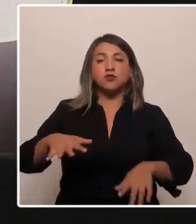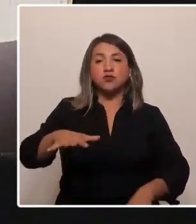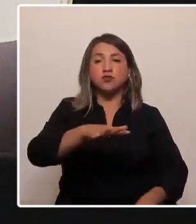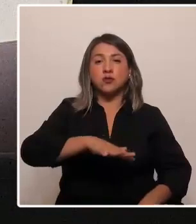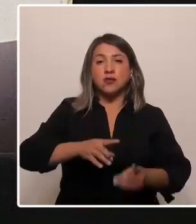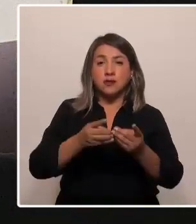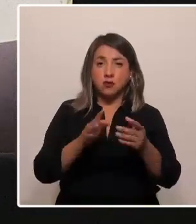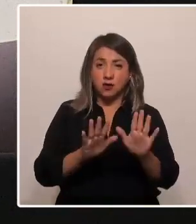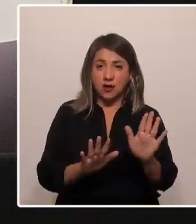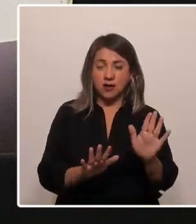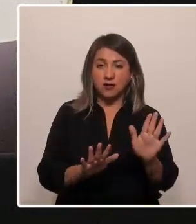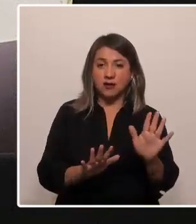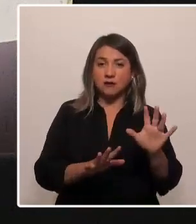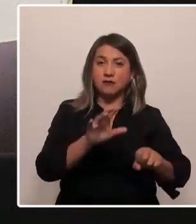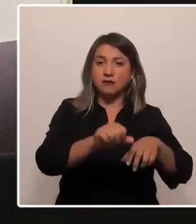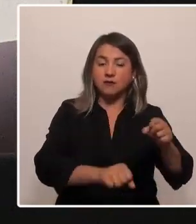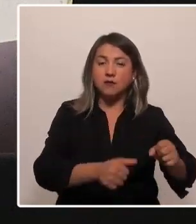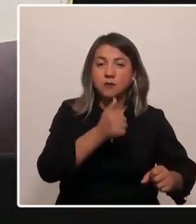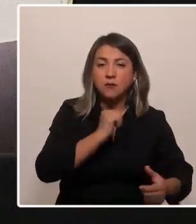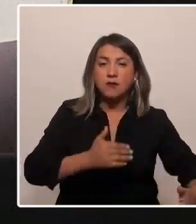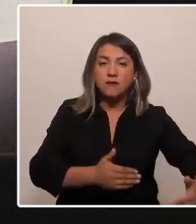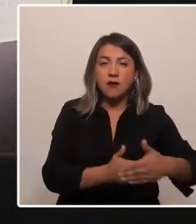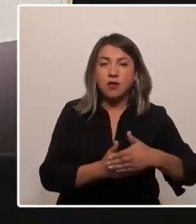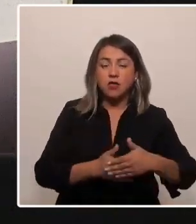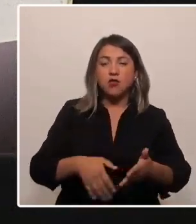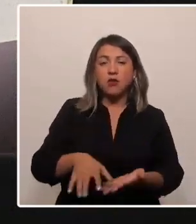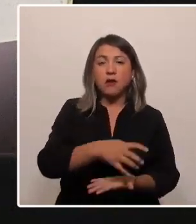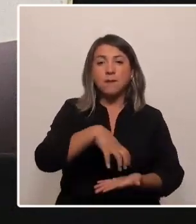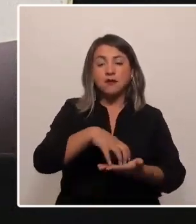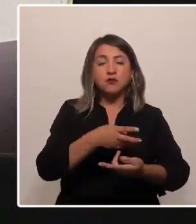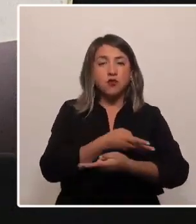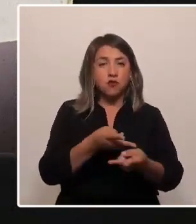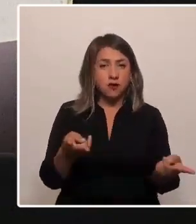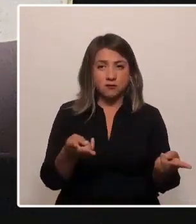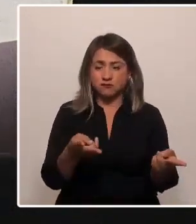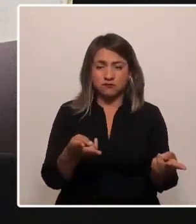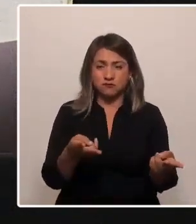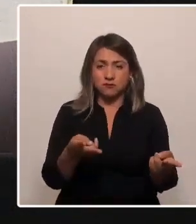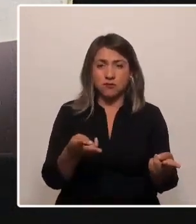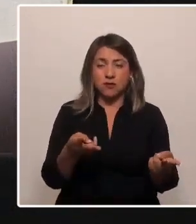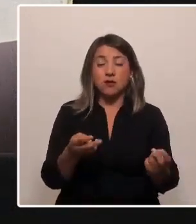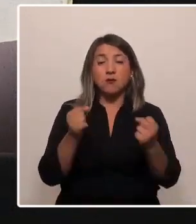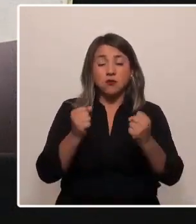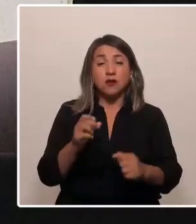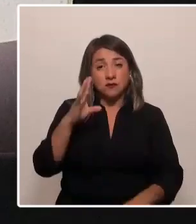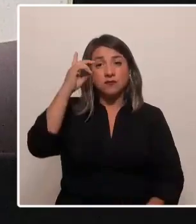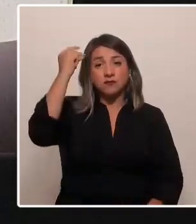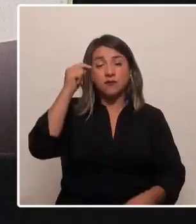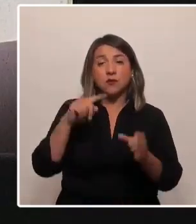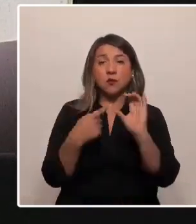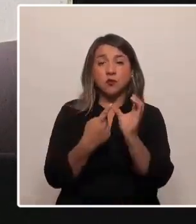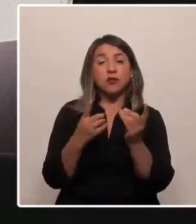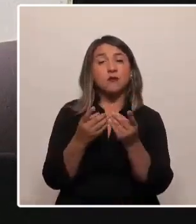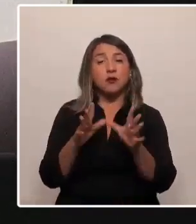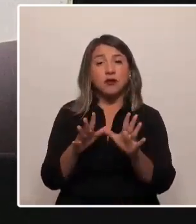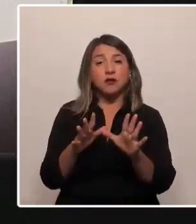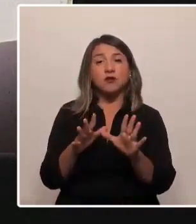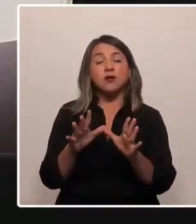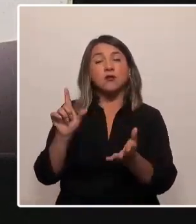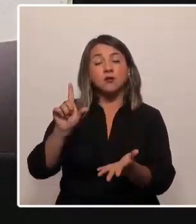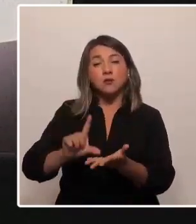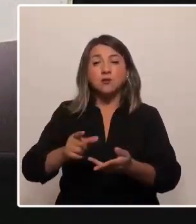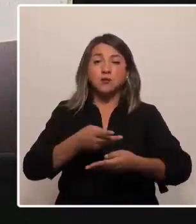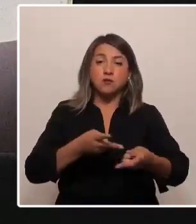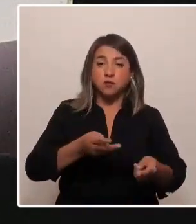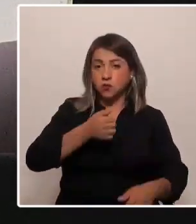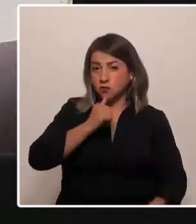democrática desde la privatización del espacio público. No es posible crear una cultura democrática en espacios público-privados. Eso no